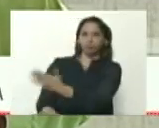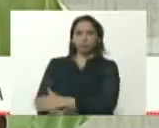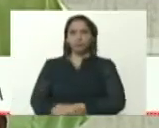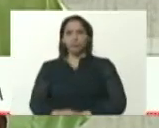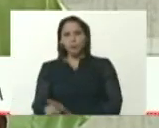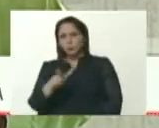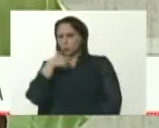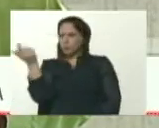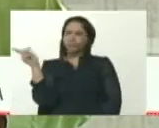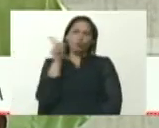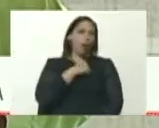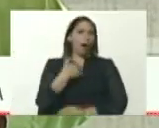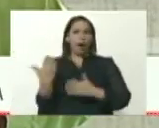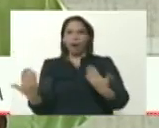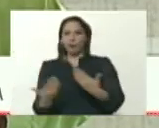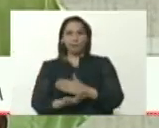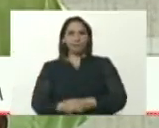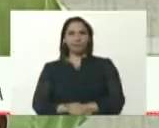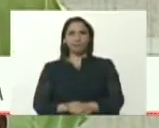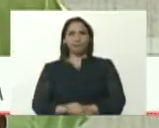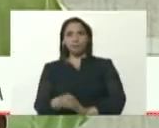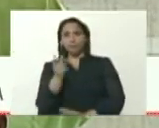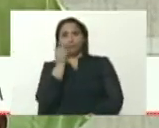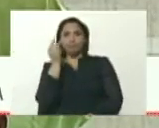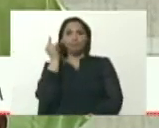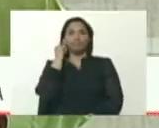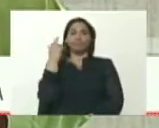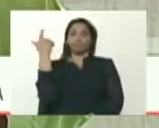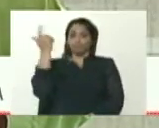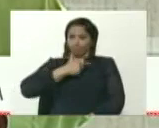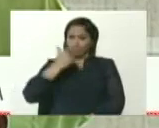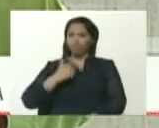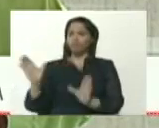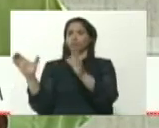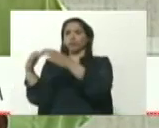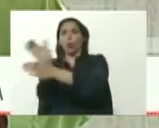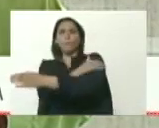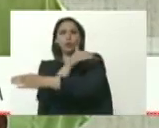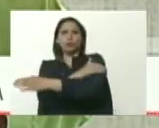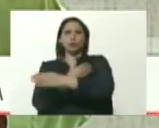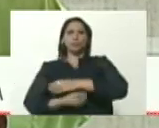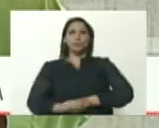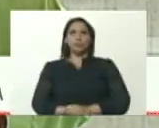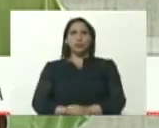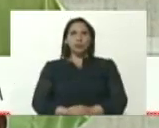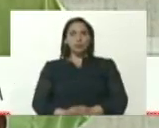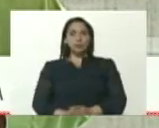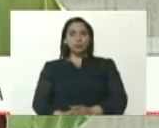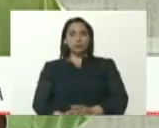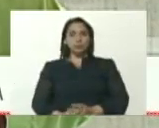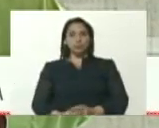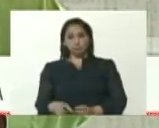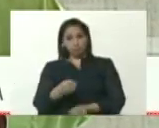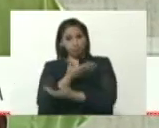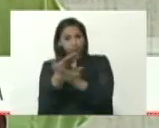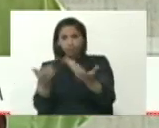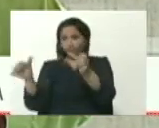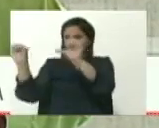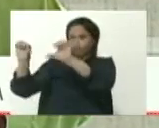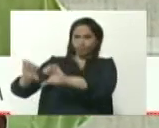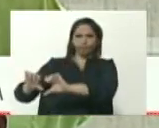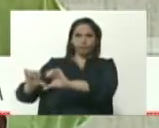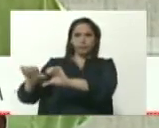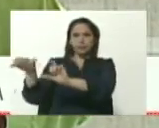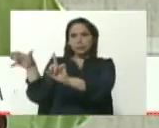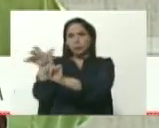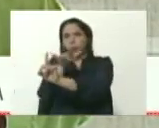Qué vergüenza, señores y señoras decentes de la oposición, que han sido defraudados,